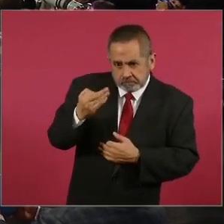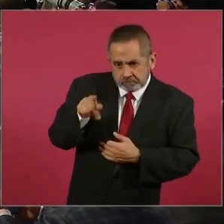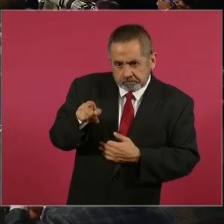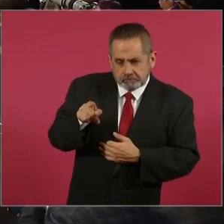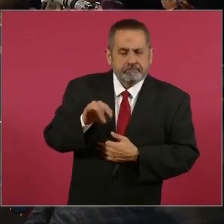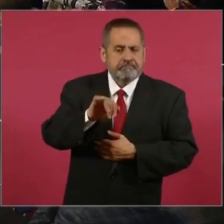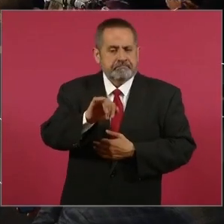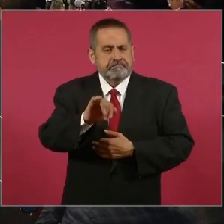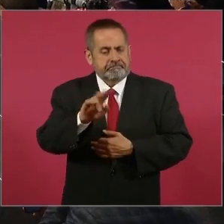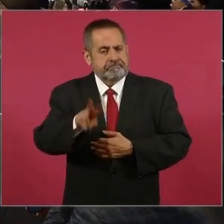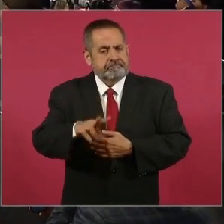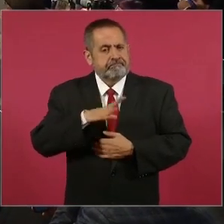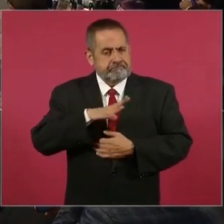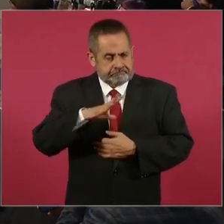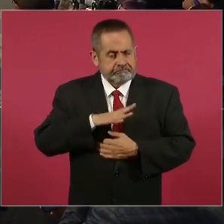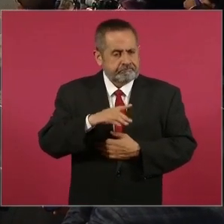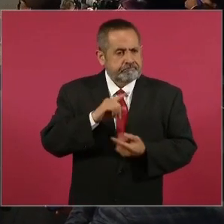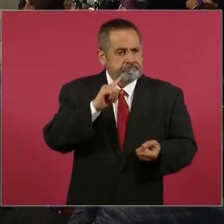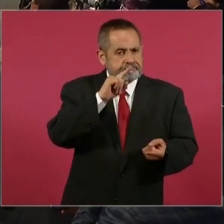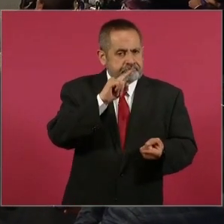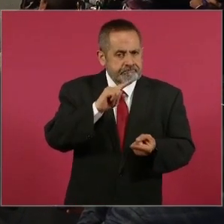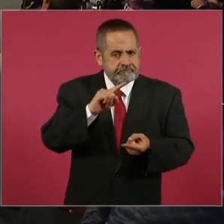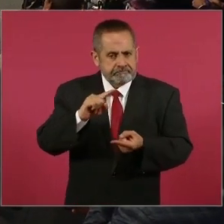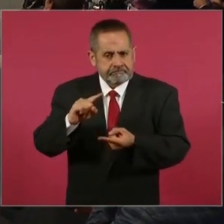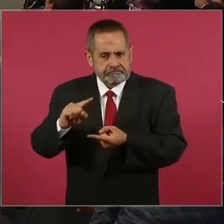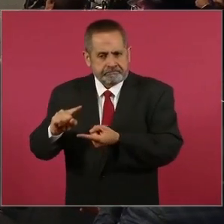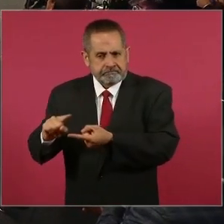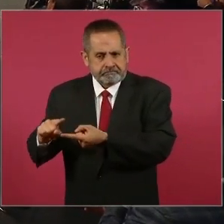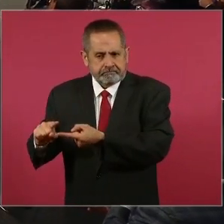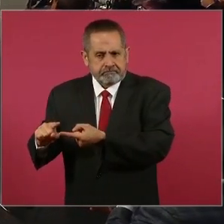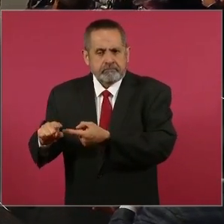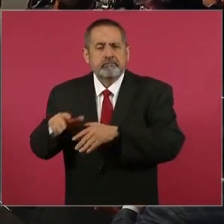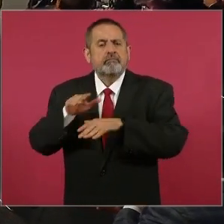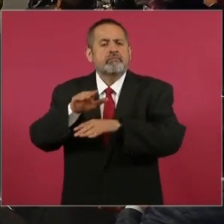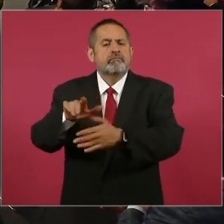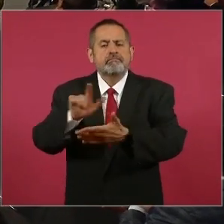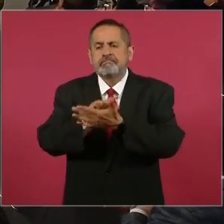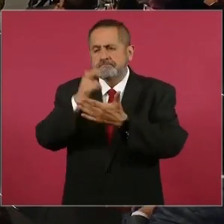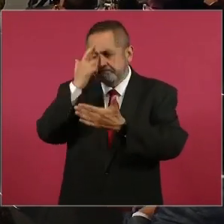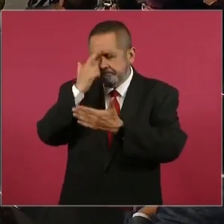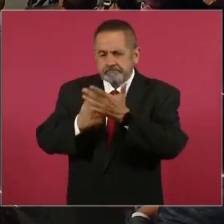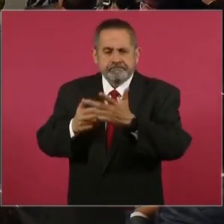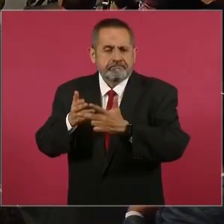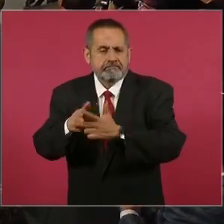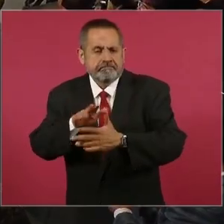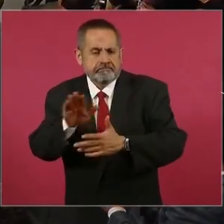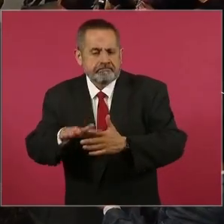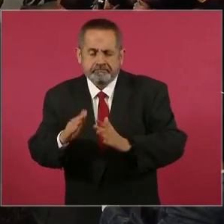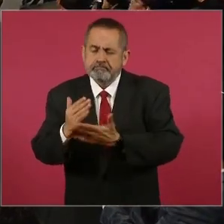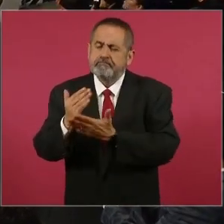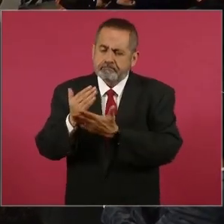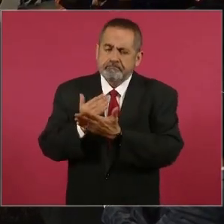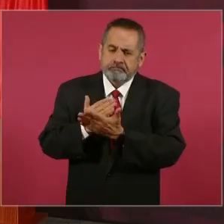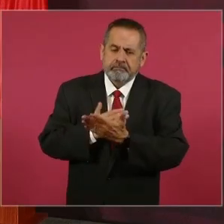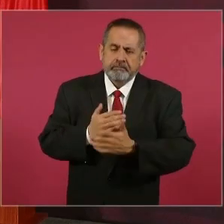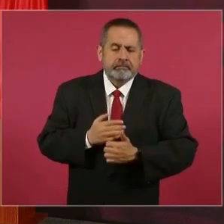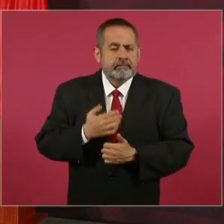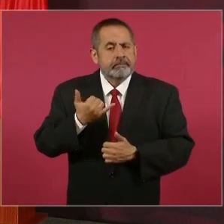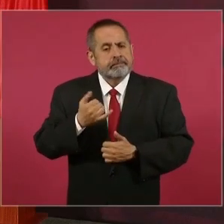eh Hay una disminución en delitos y